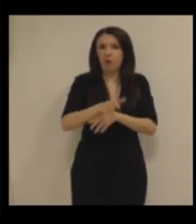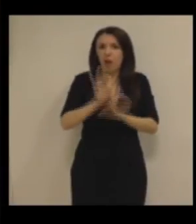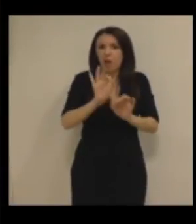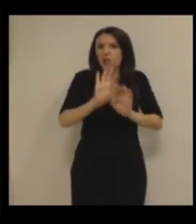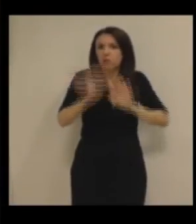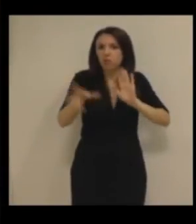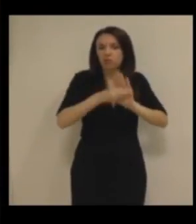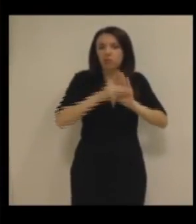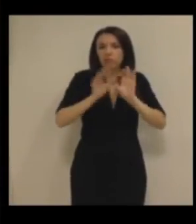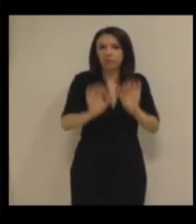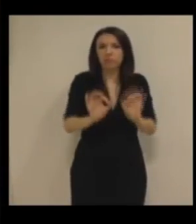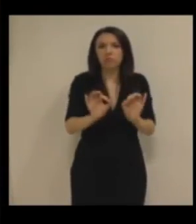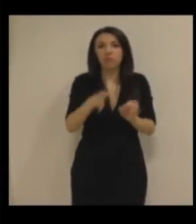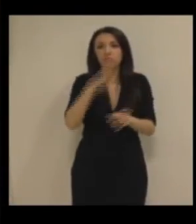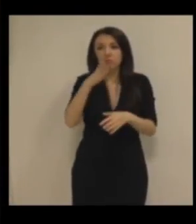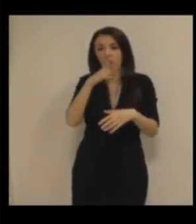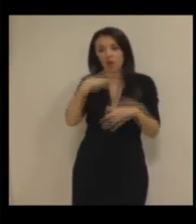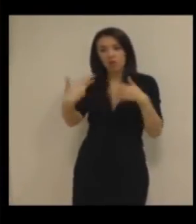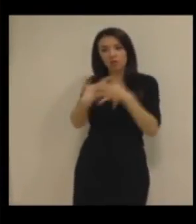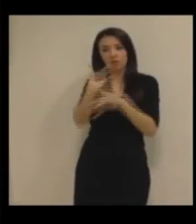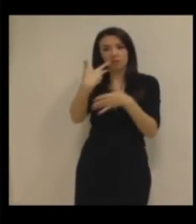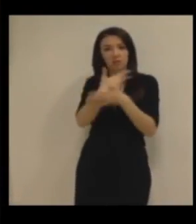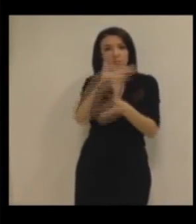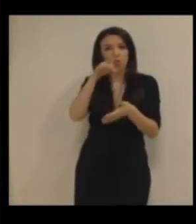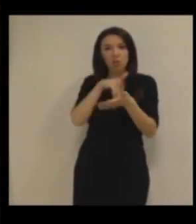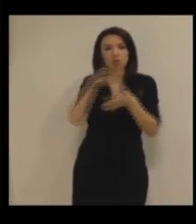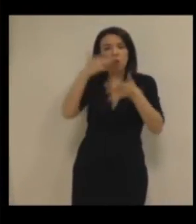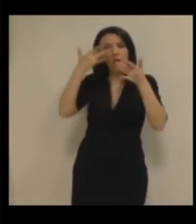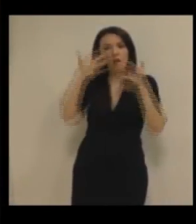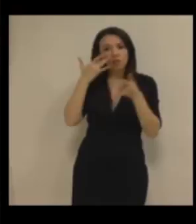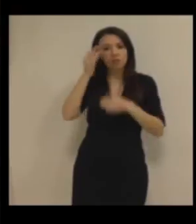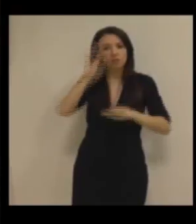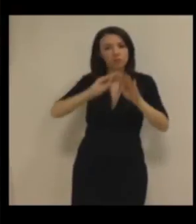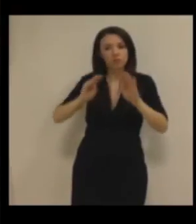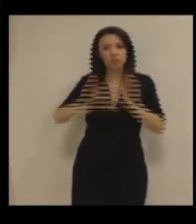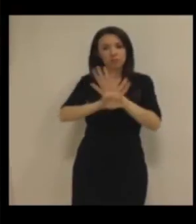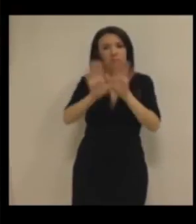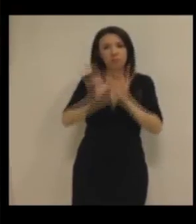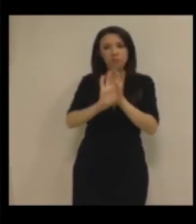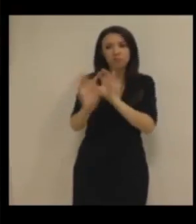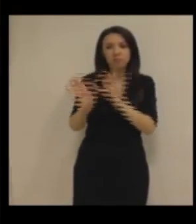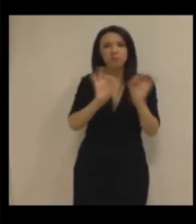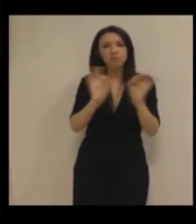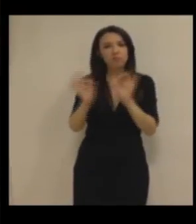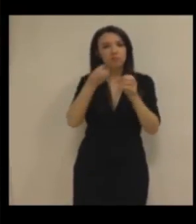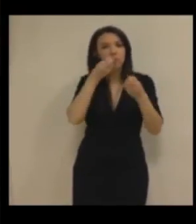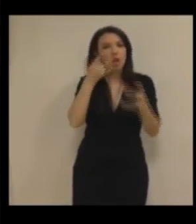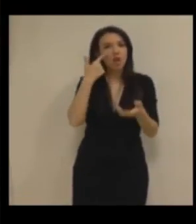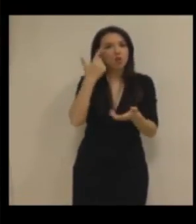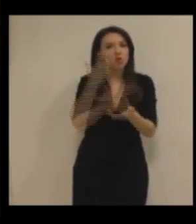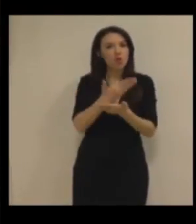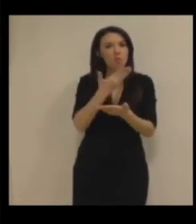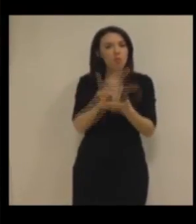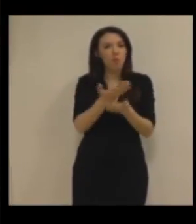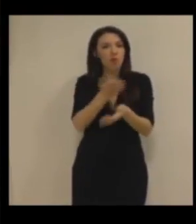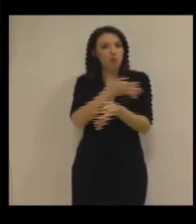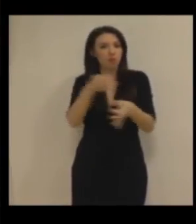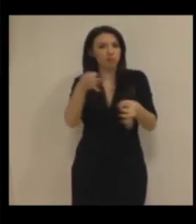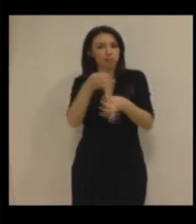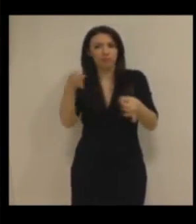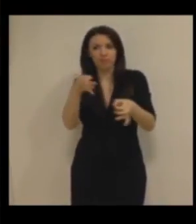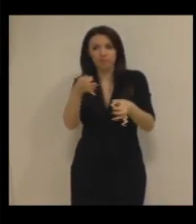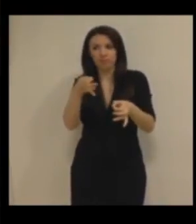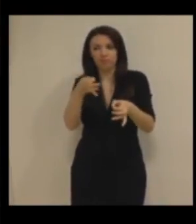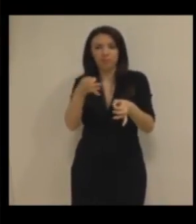decir, por lo que me contáis, una vez que esté depurado, una vez que esté ultimado, una vez que esté comprobado perfectamente